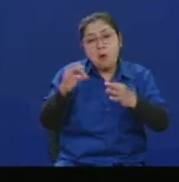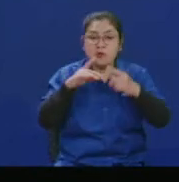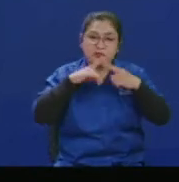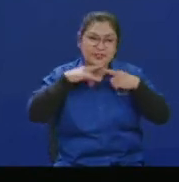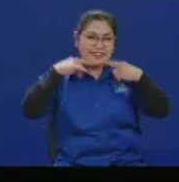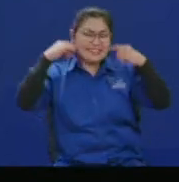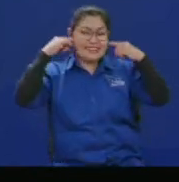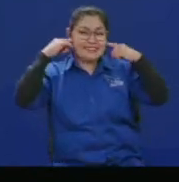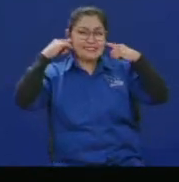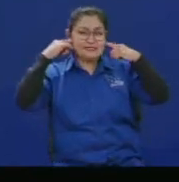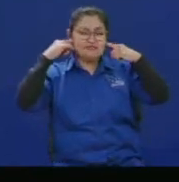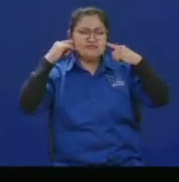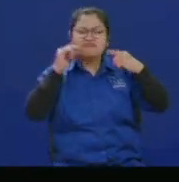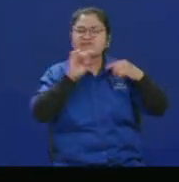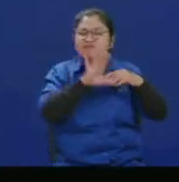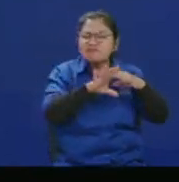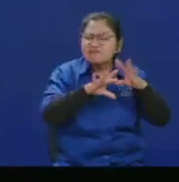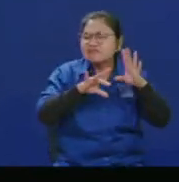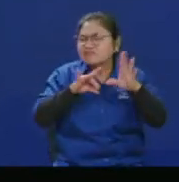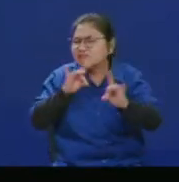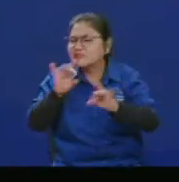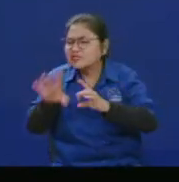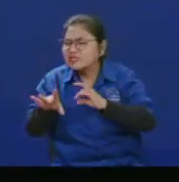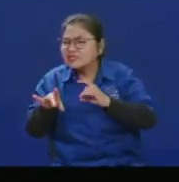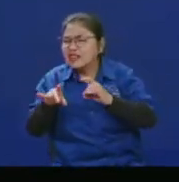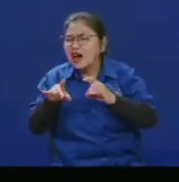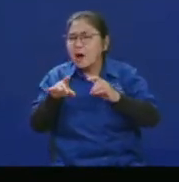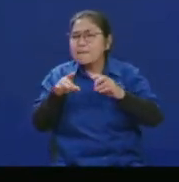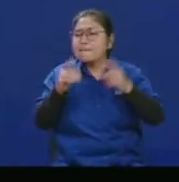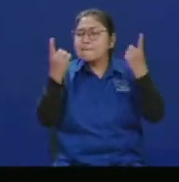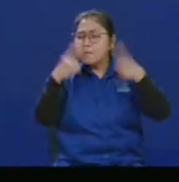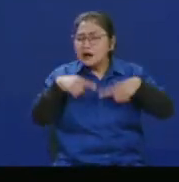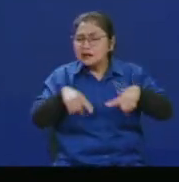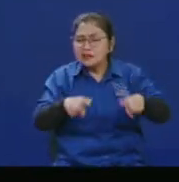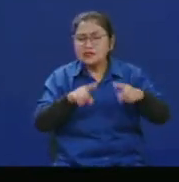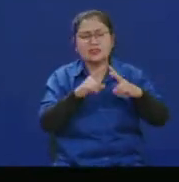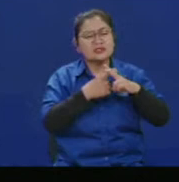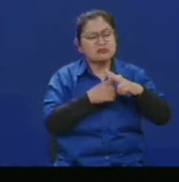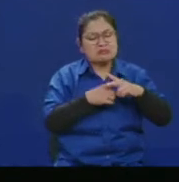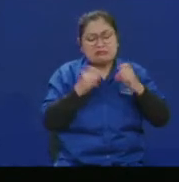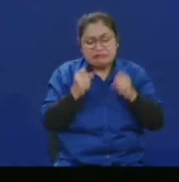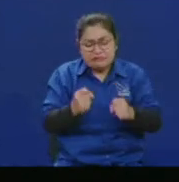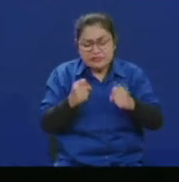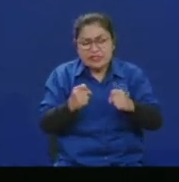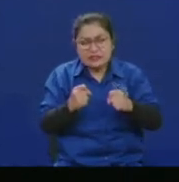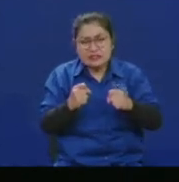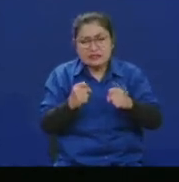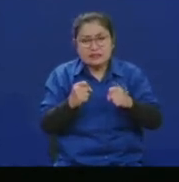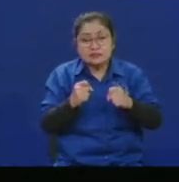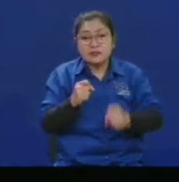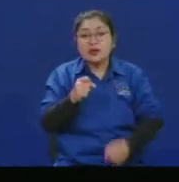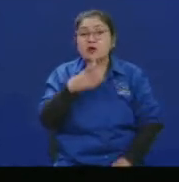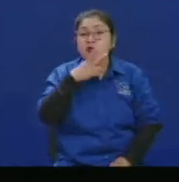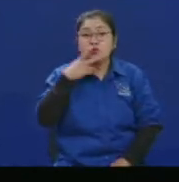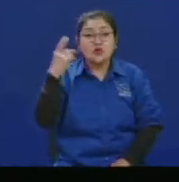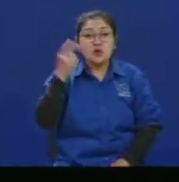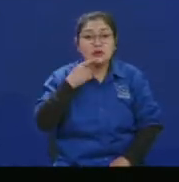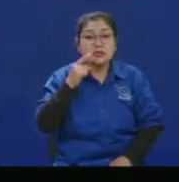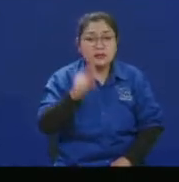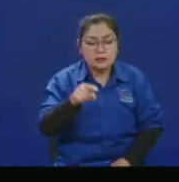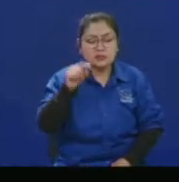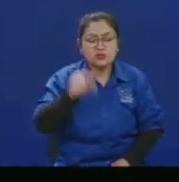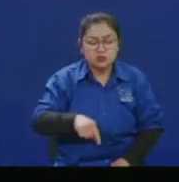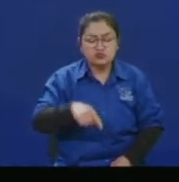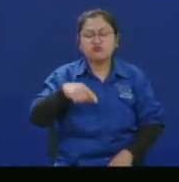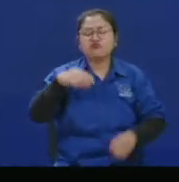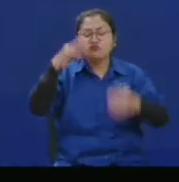que más de alguien está pasando por alguna situación. Y hoy te quiero decir: te juro que serás feliz.